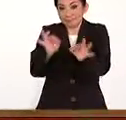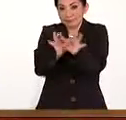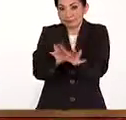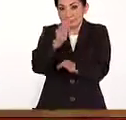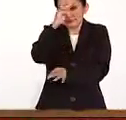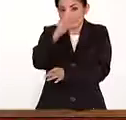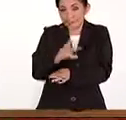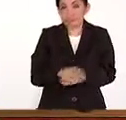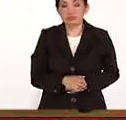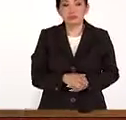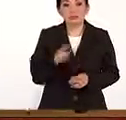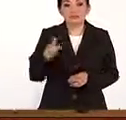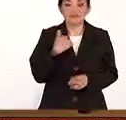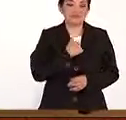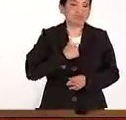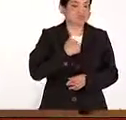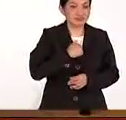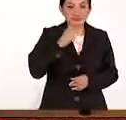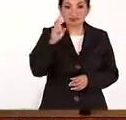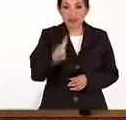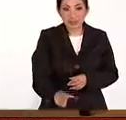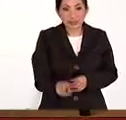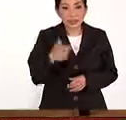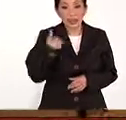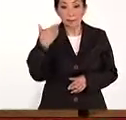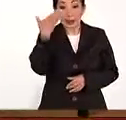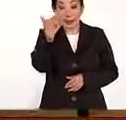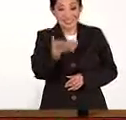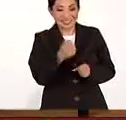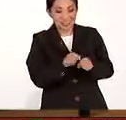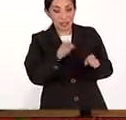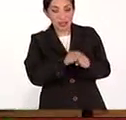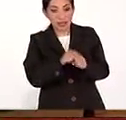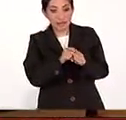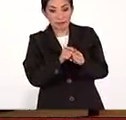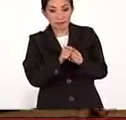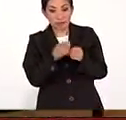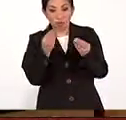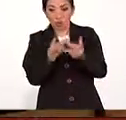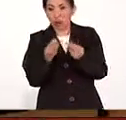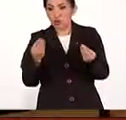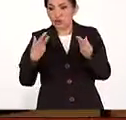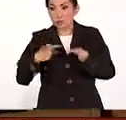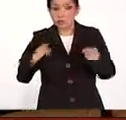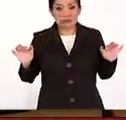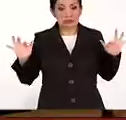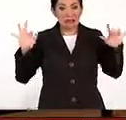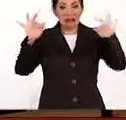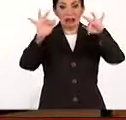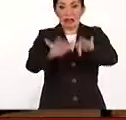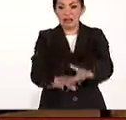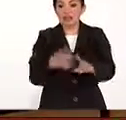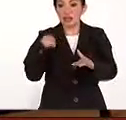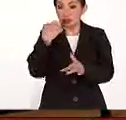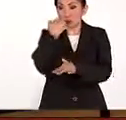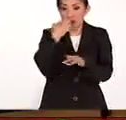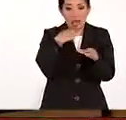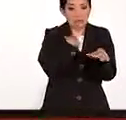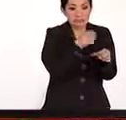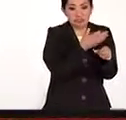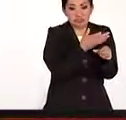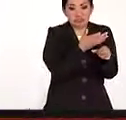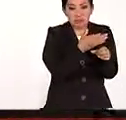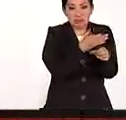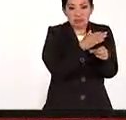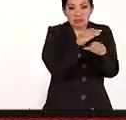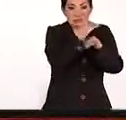país desafortunadamente esa demanda social no rebasa en términos de la capacidad instalada pública que